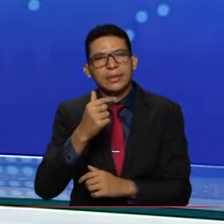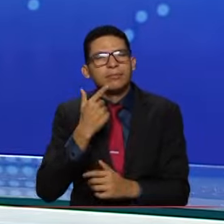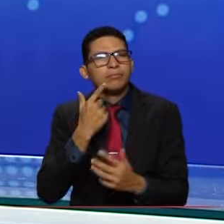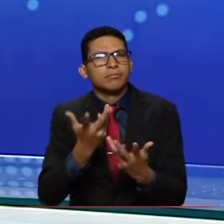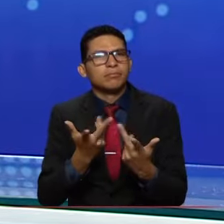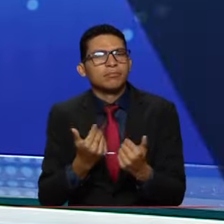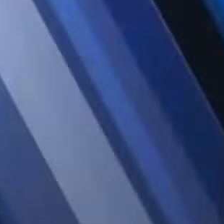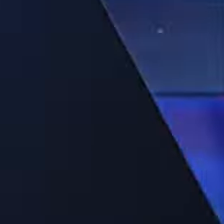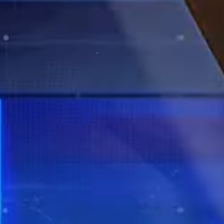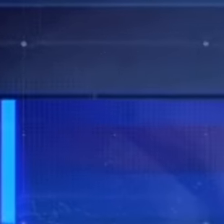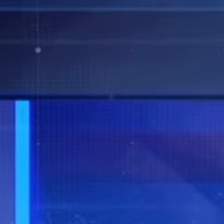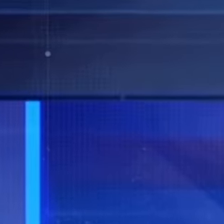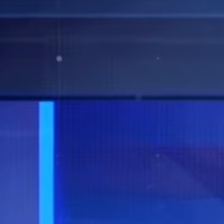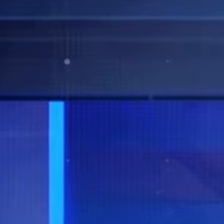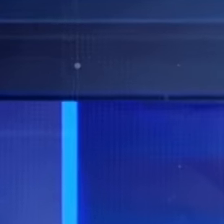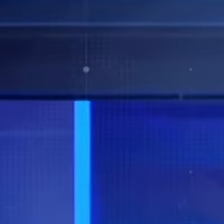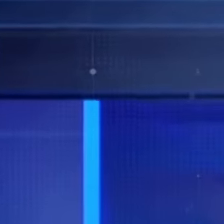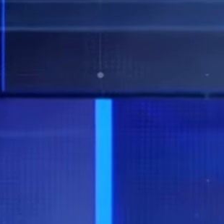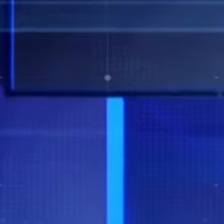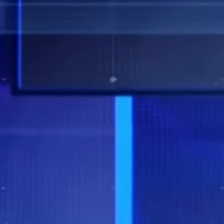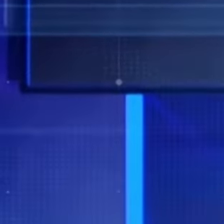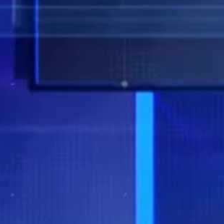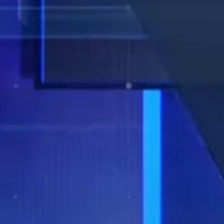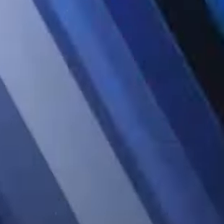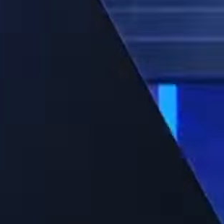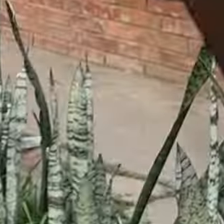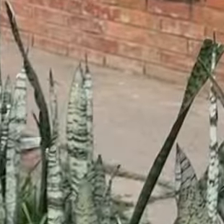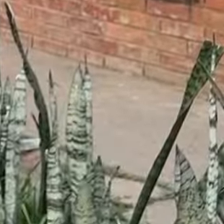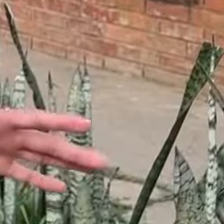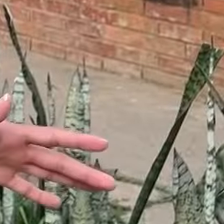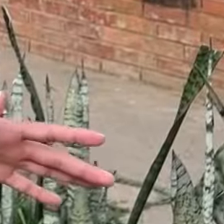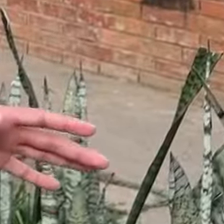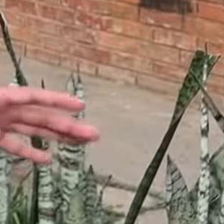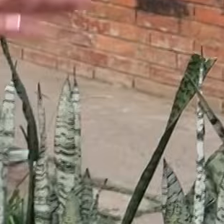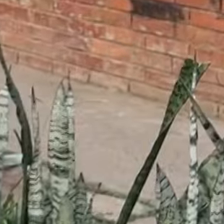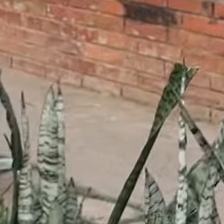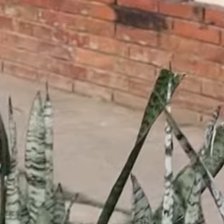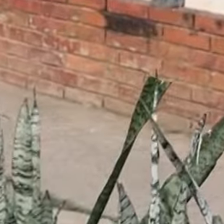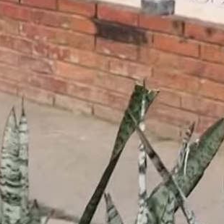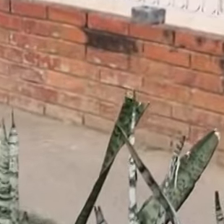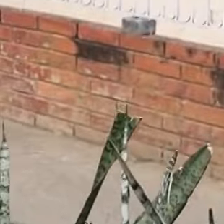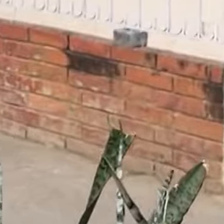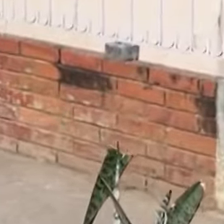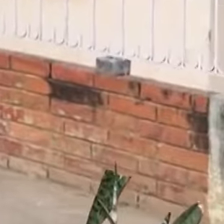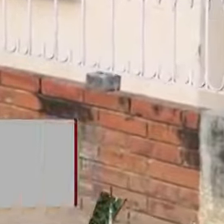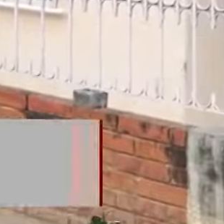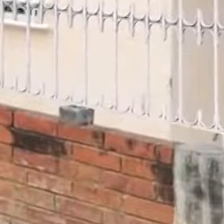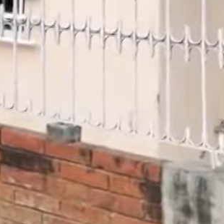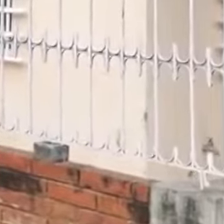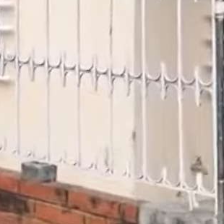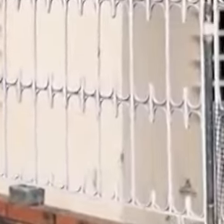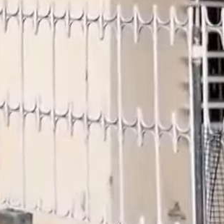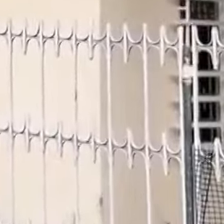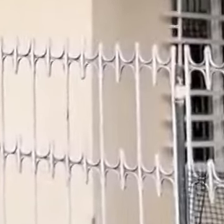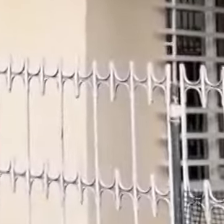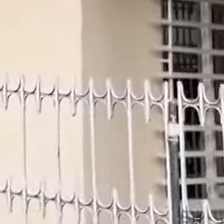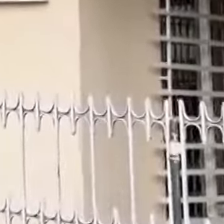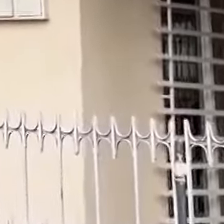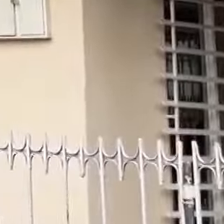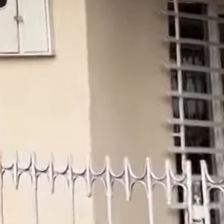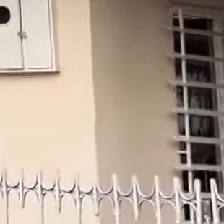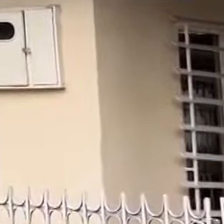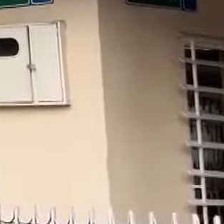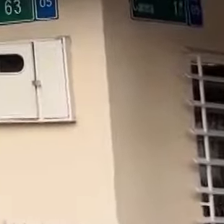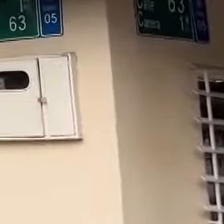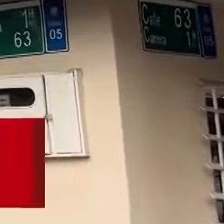el panorama Buenos días Pues mire cables como estos que están colgados en la mitad